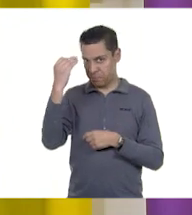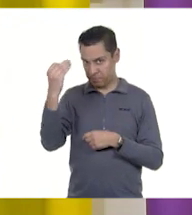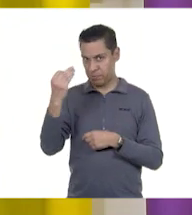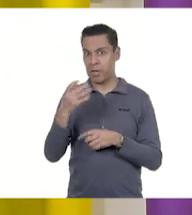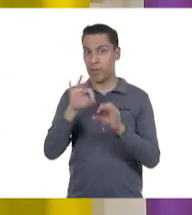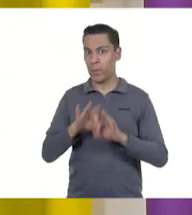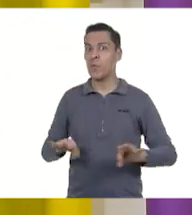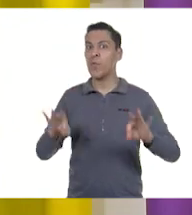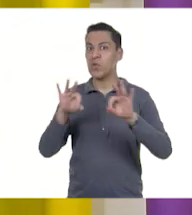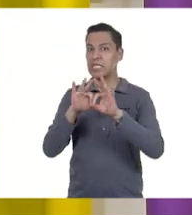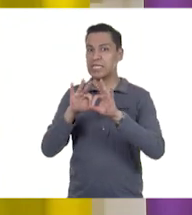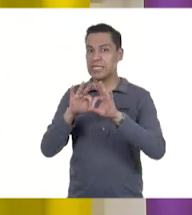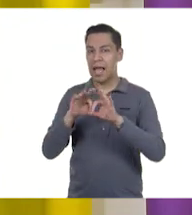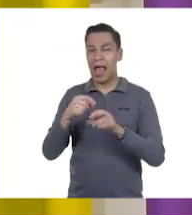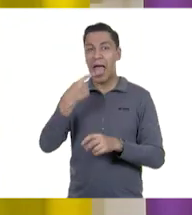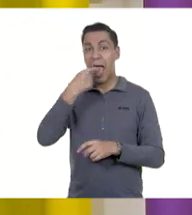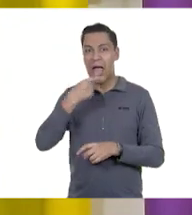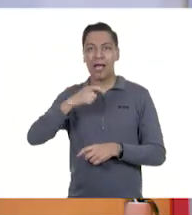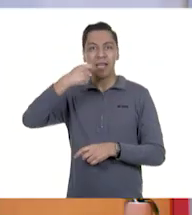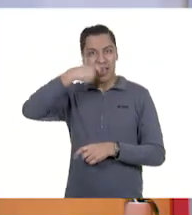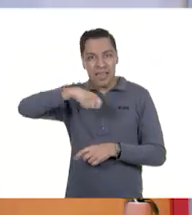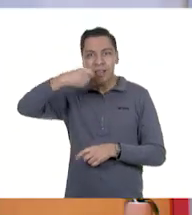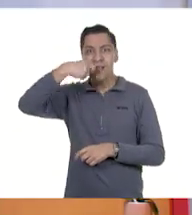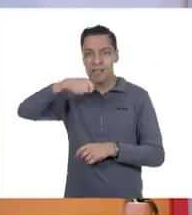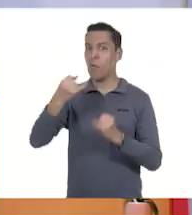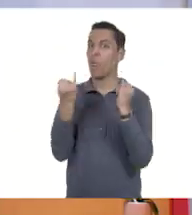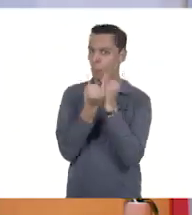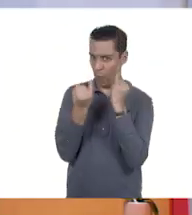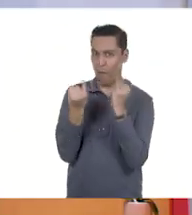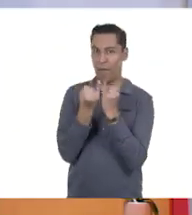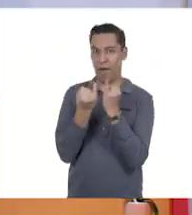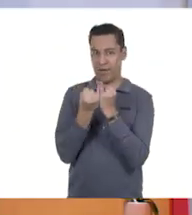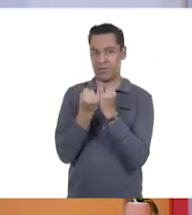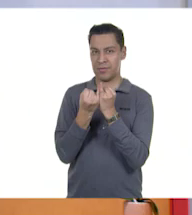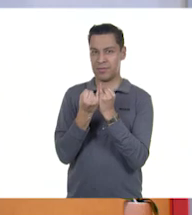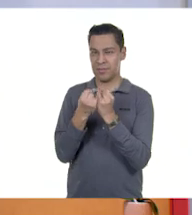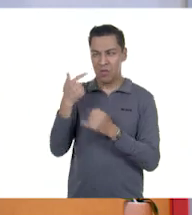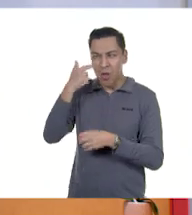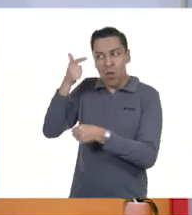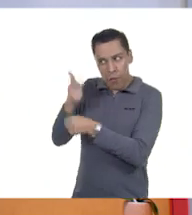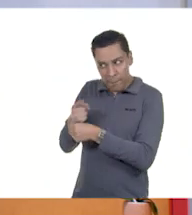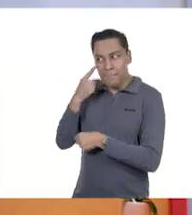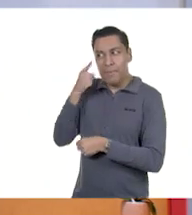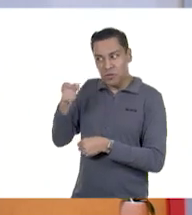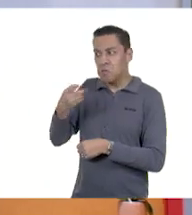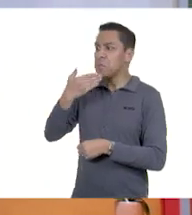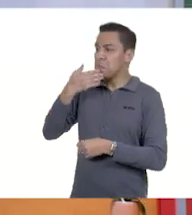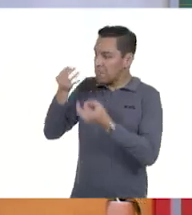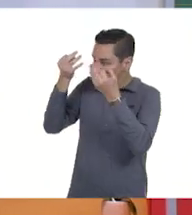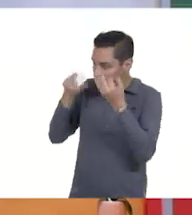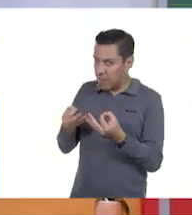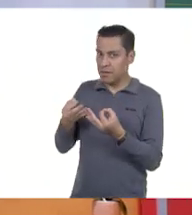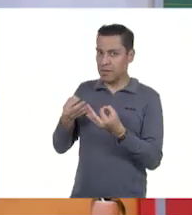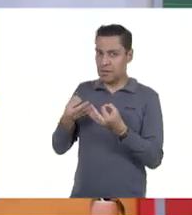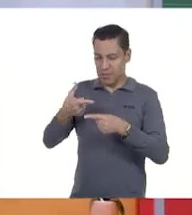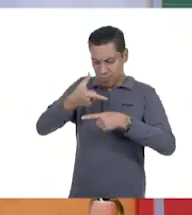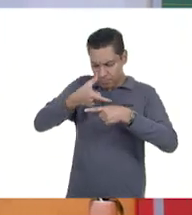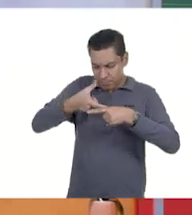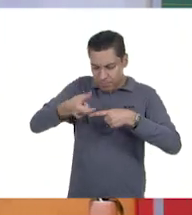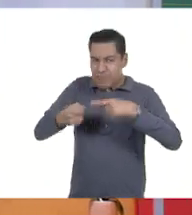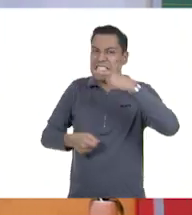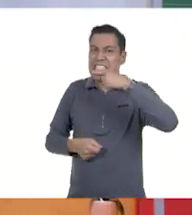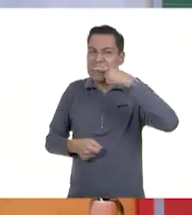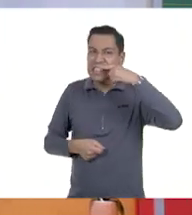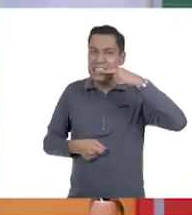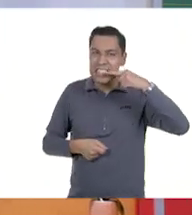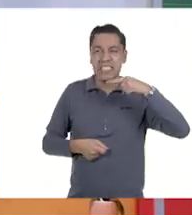hacer también es tallar la lengua. Ah, excelente. Por lo tanto, el lavado dental correcto lo vamos a poner como una